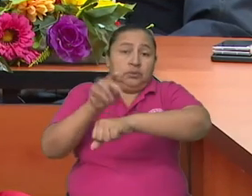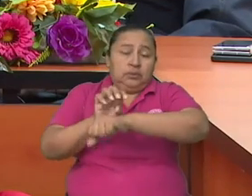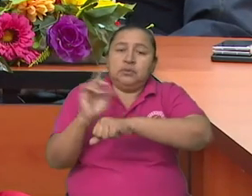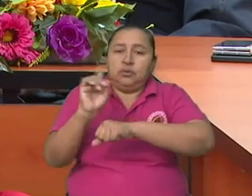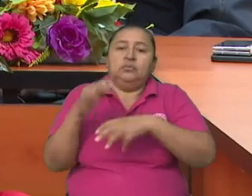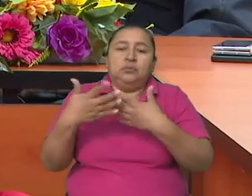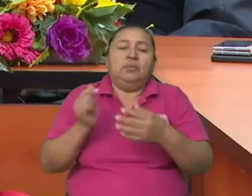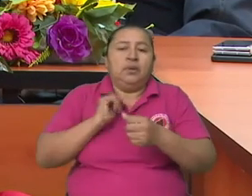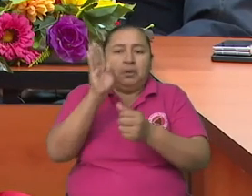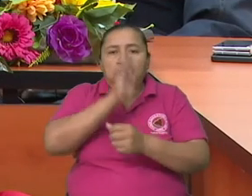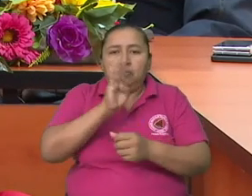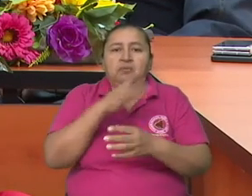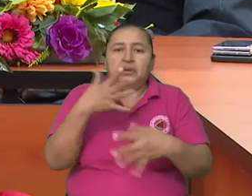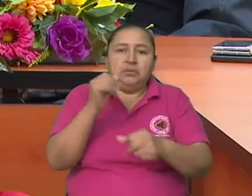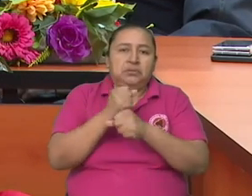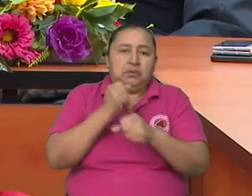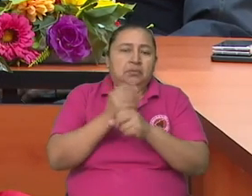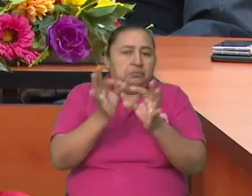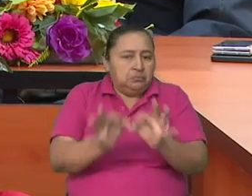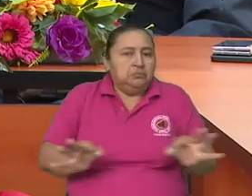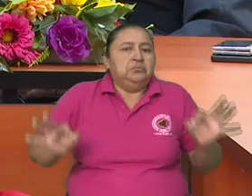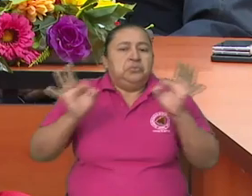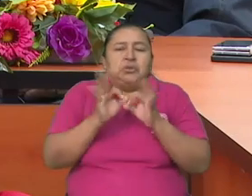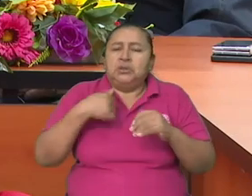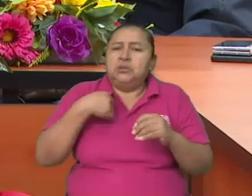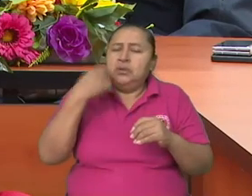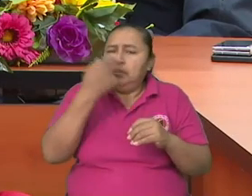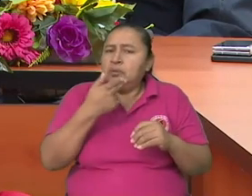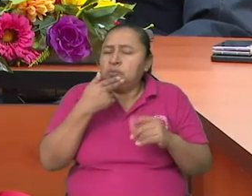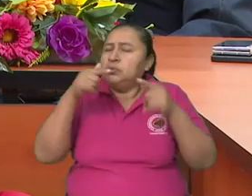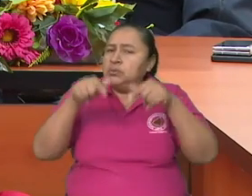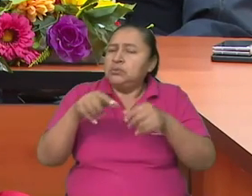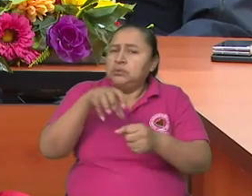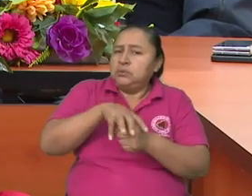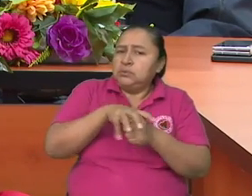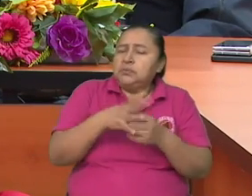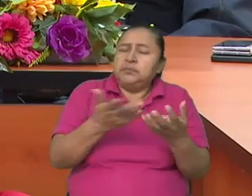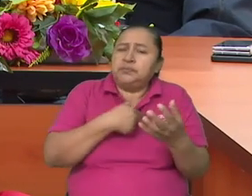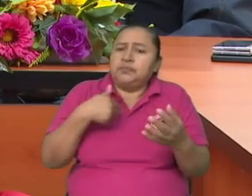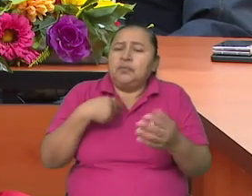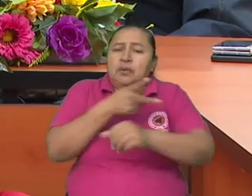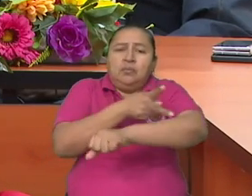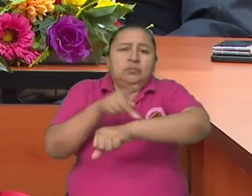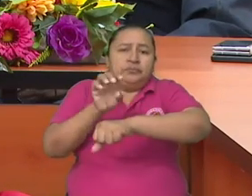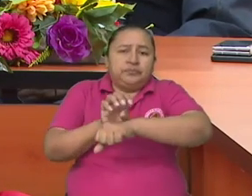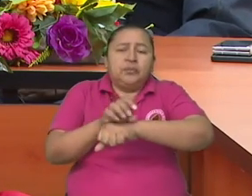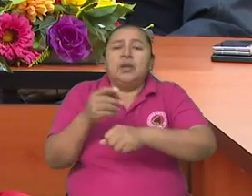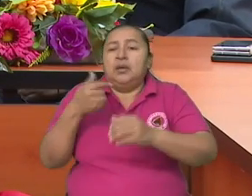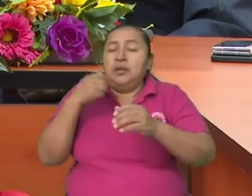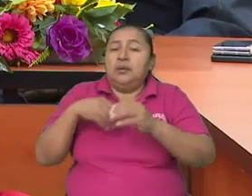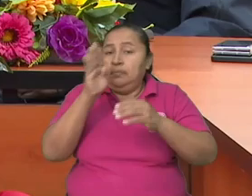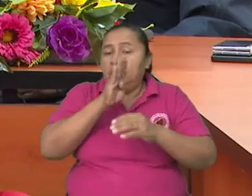que también en Bluefield hay trabajo bastante importante. Le consulto a partir de esa realidad del trabajo realizado en Puerto Cabezas y Puerto